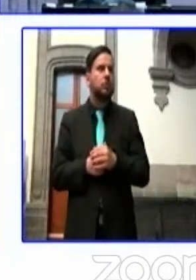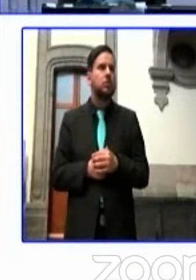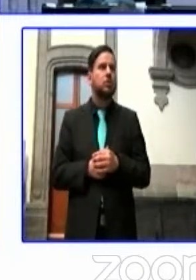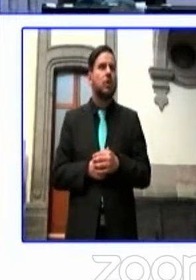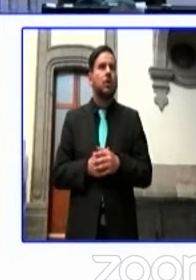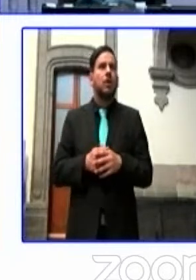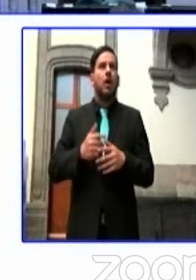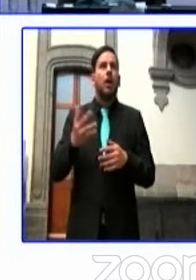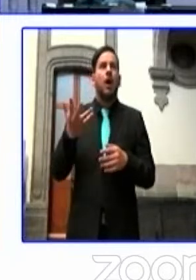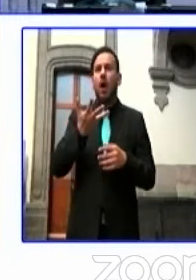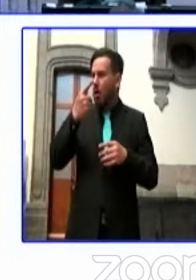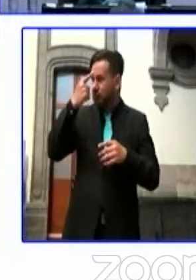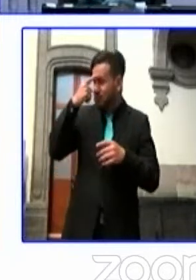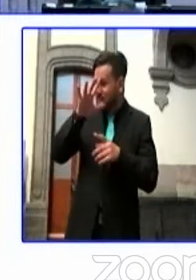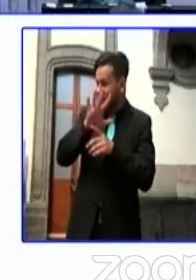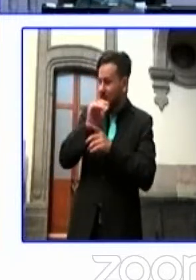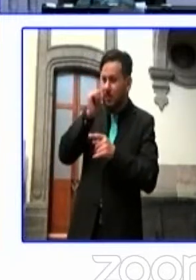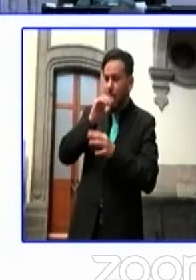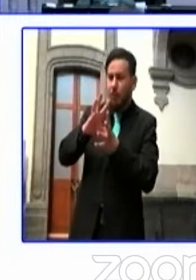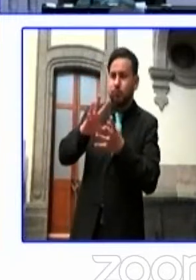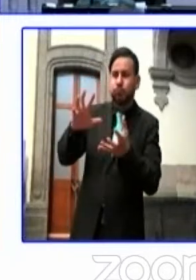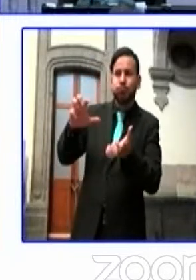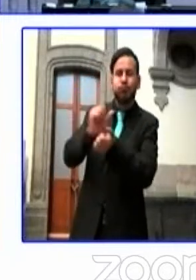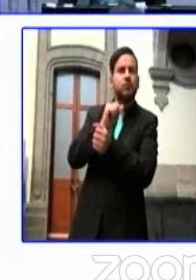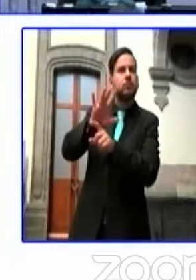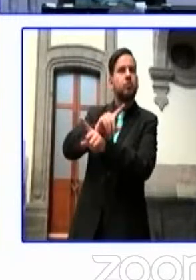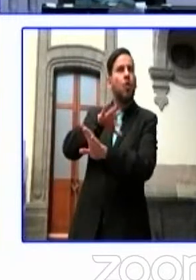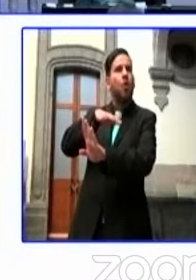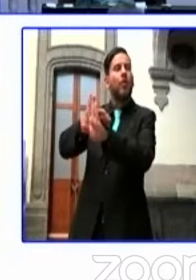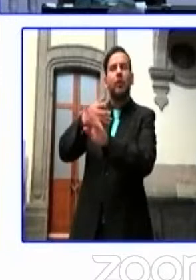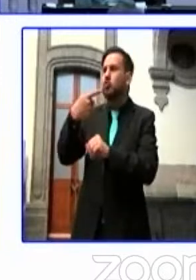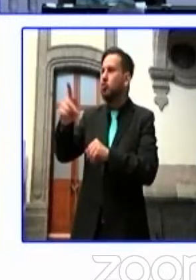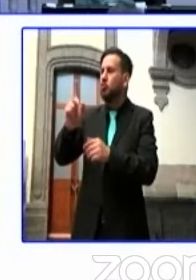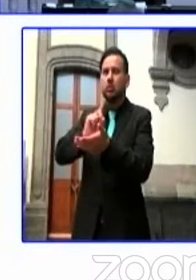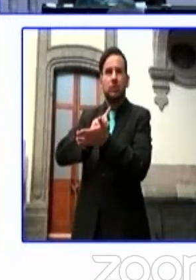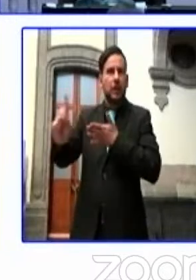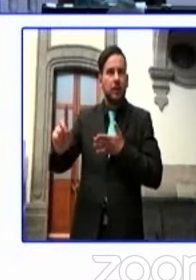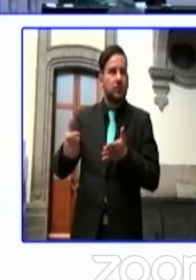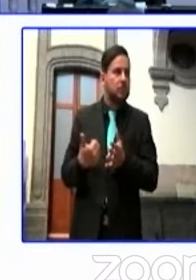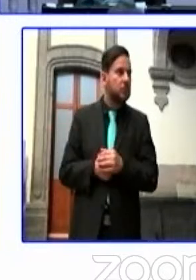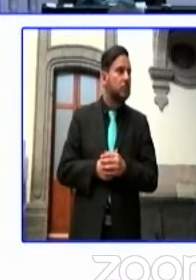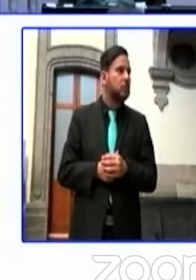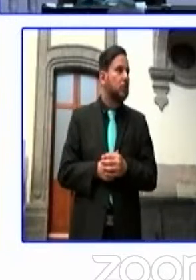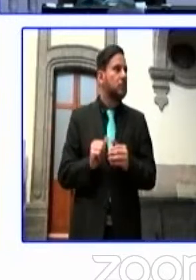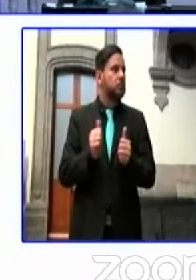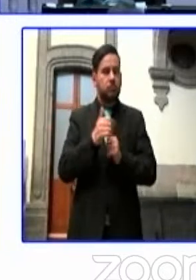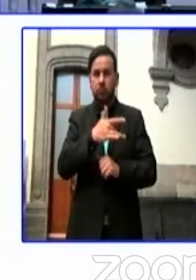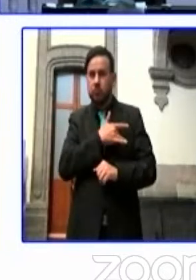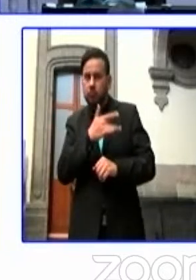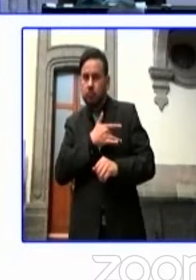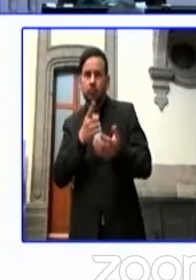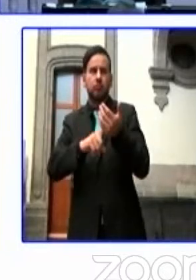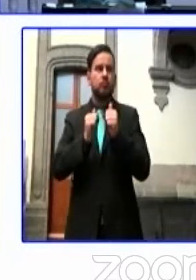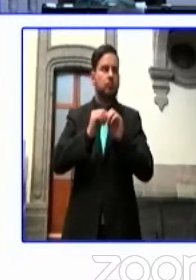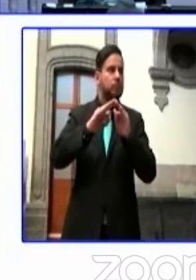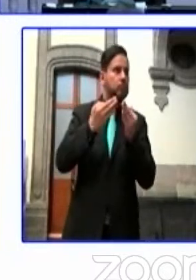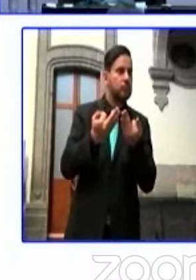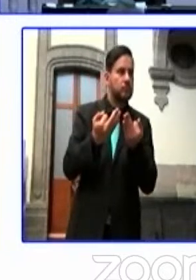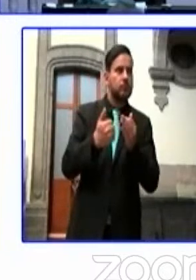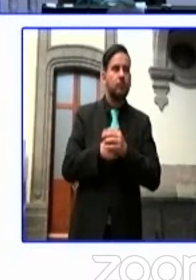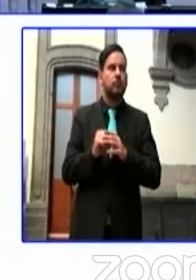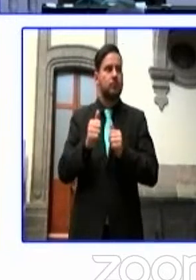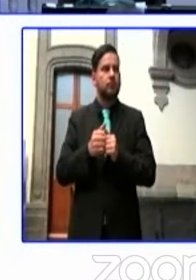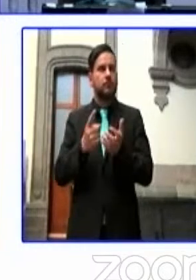sido violados colectivamente sus derechos. Entonces, requieren de justicia restaurativa, como los